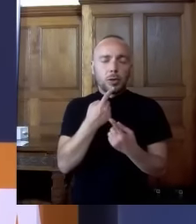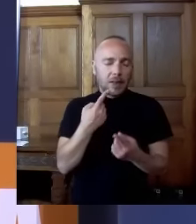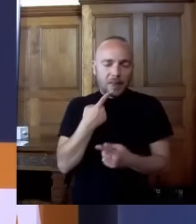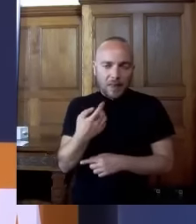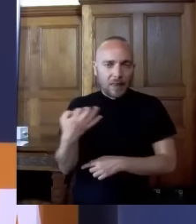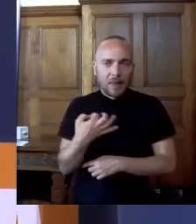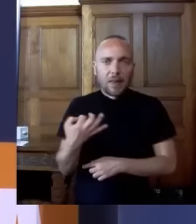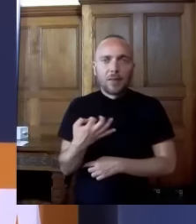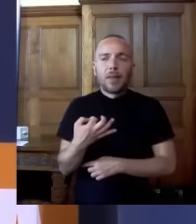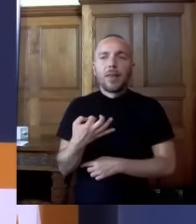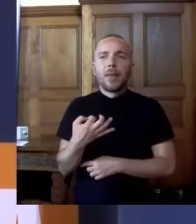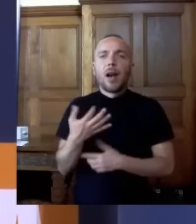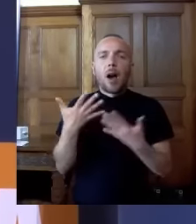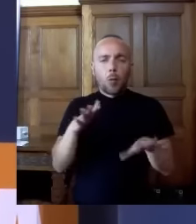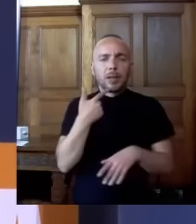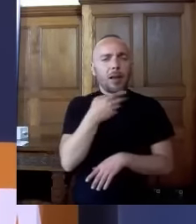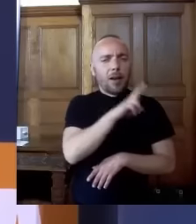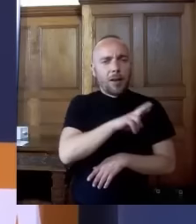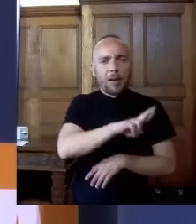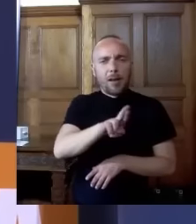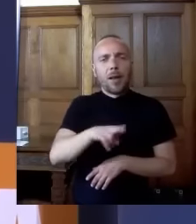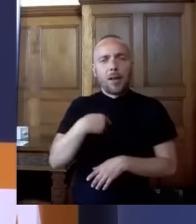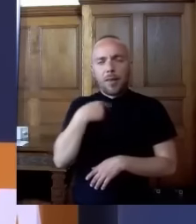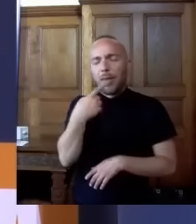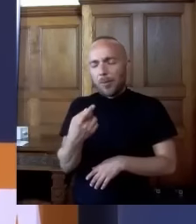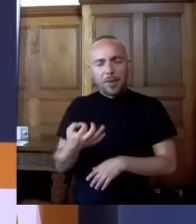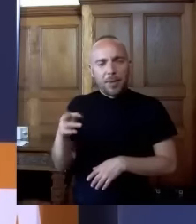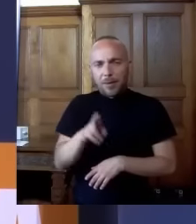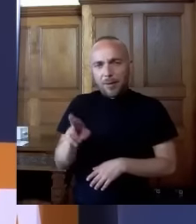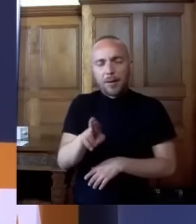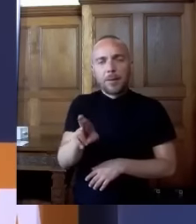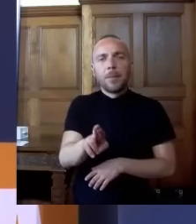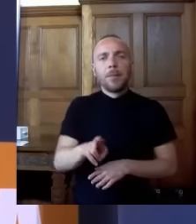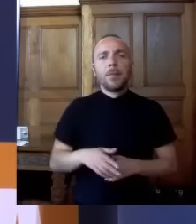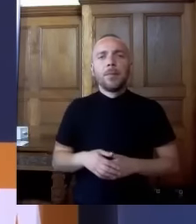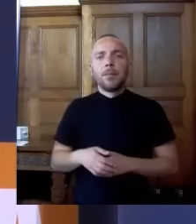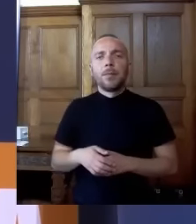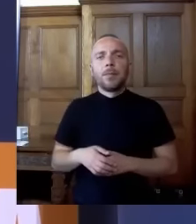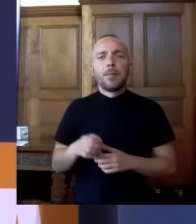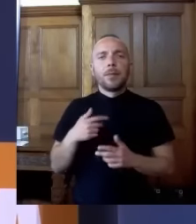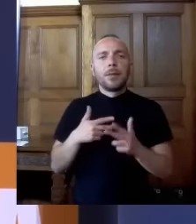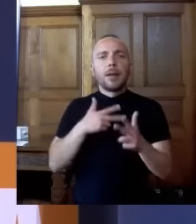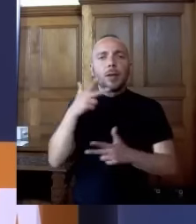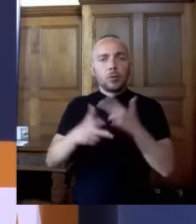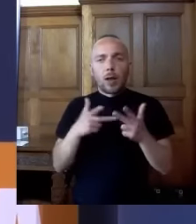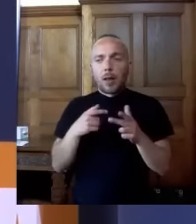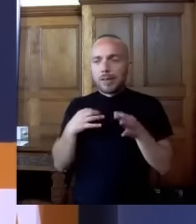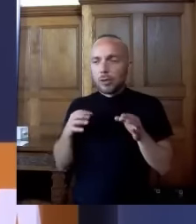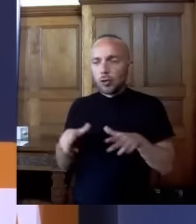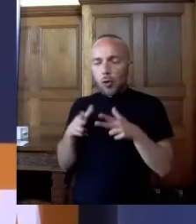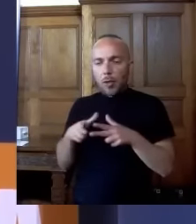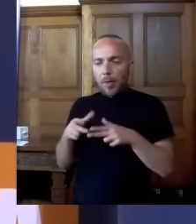gainera nahiz es da egon esan behar Dago behin eta berriz eusk gizarte bat